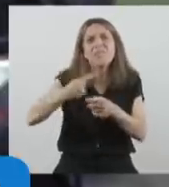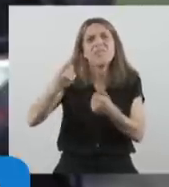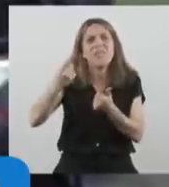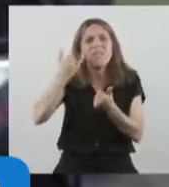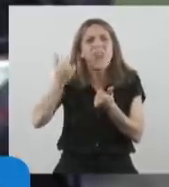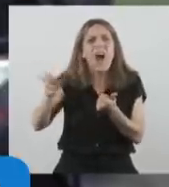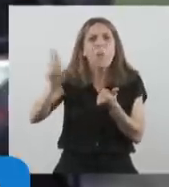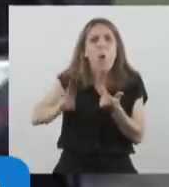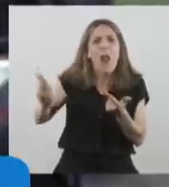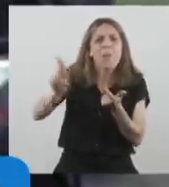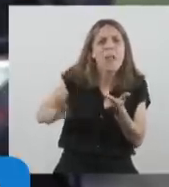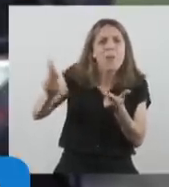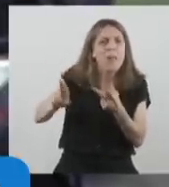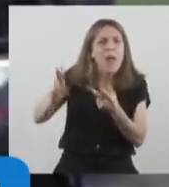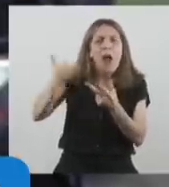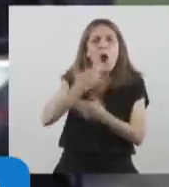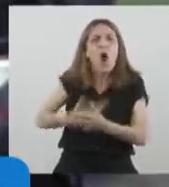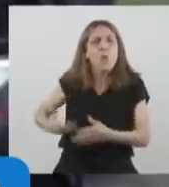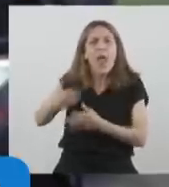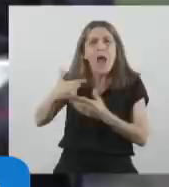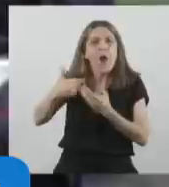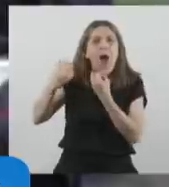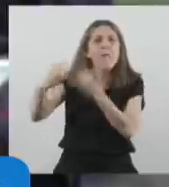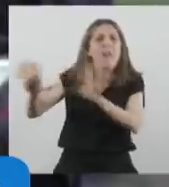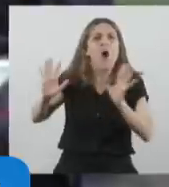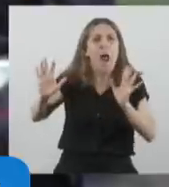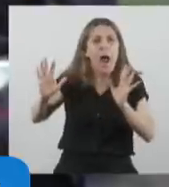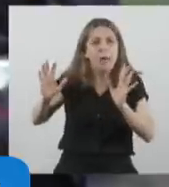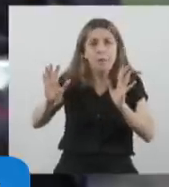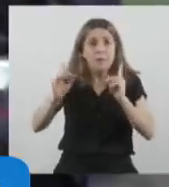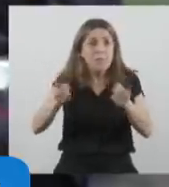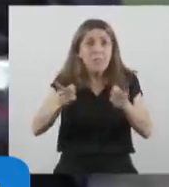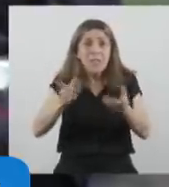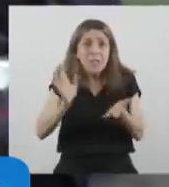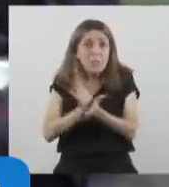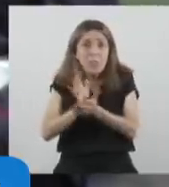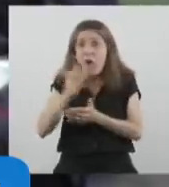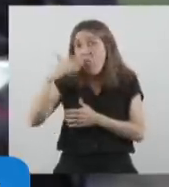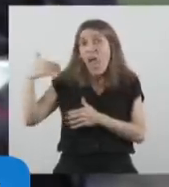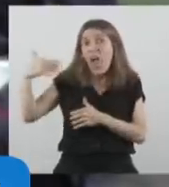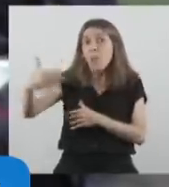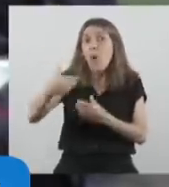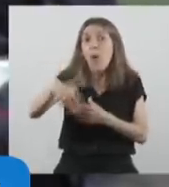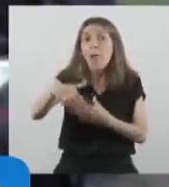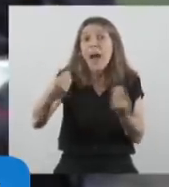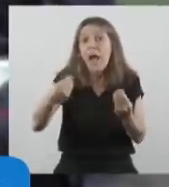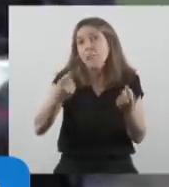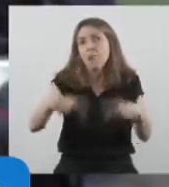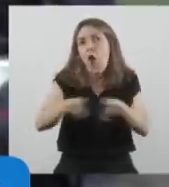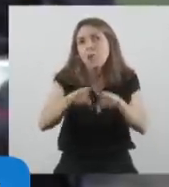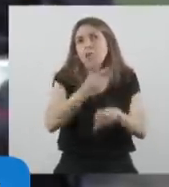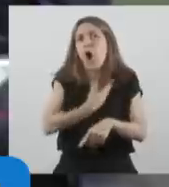y el olvido hace precisamente genera consecuencias como la que el gobernador